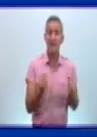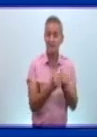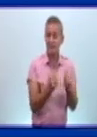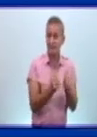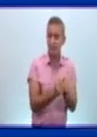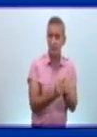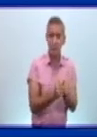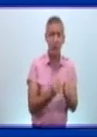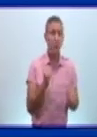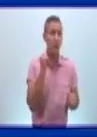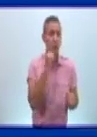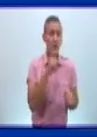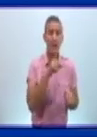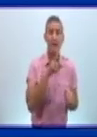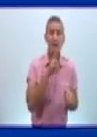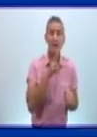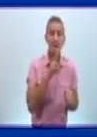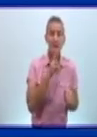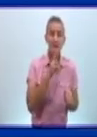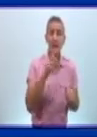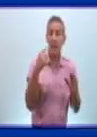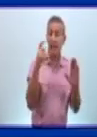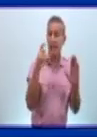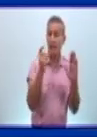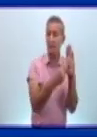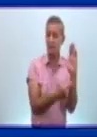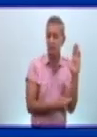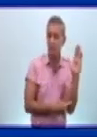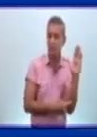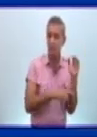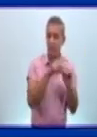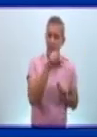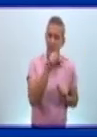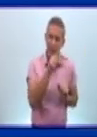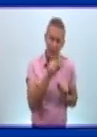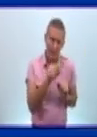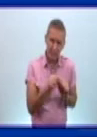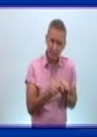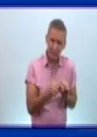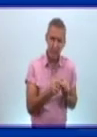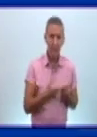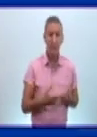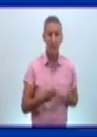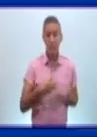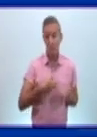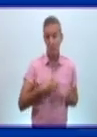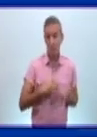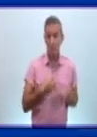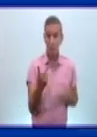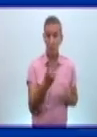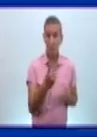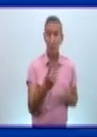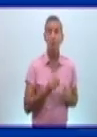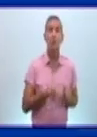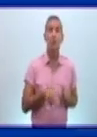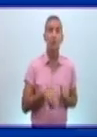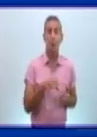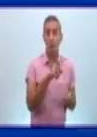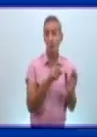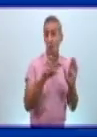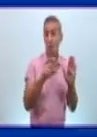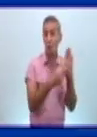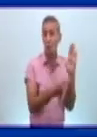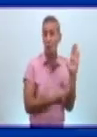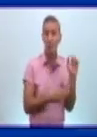o es el componente que se encuentra en menor proporción. Es decir, que cuando tenga dos componentes líquidos en una disolución,